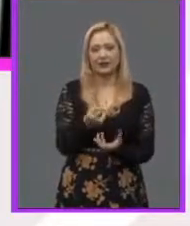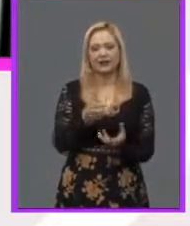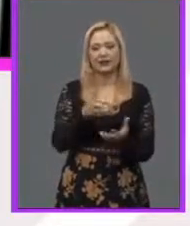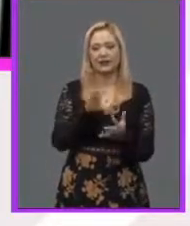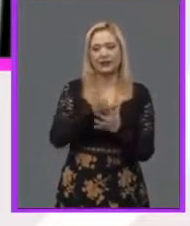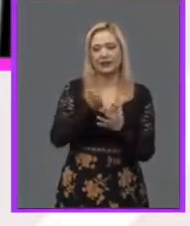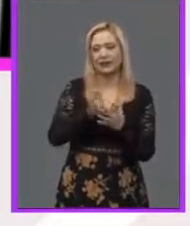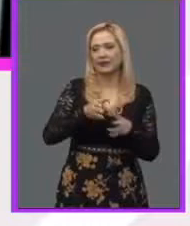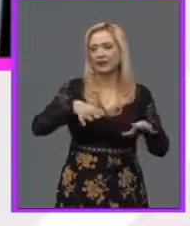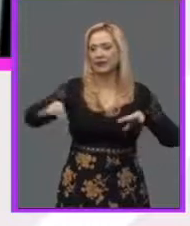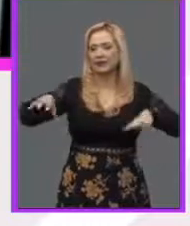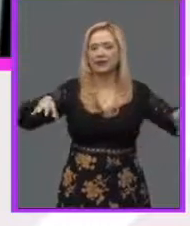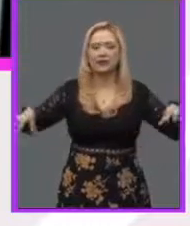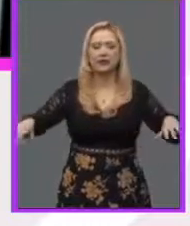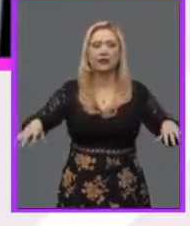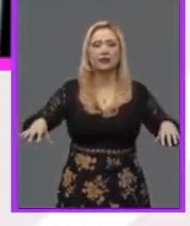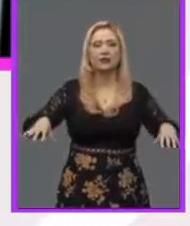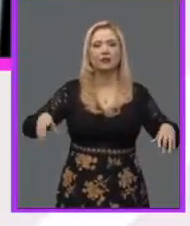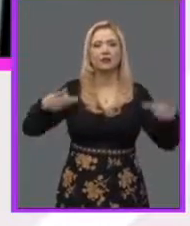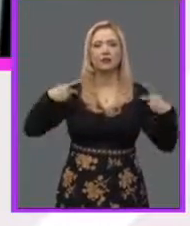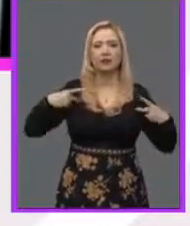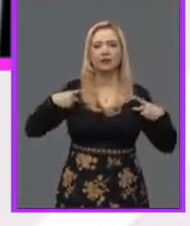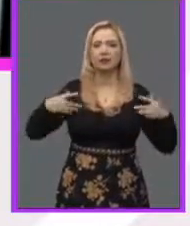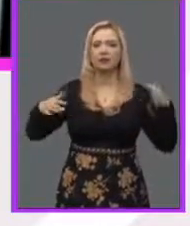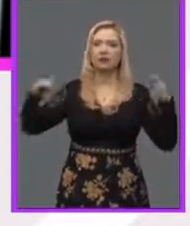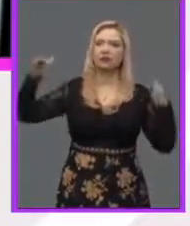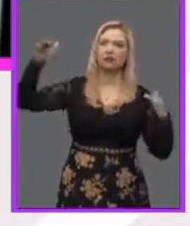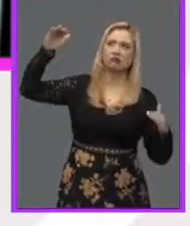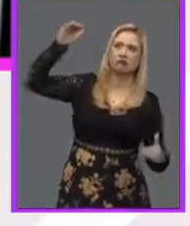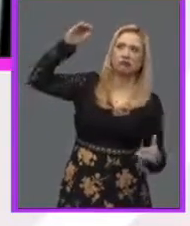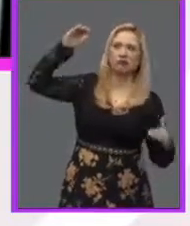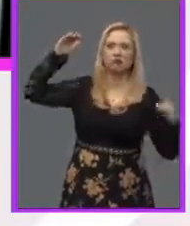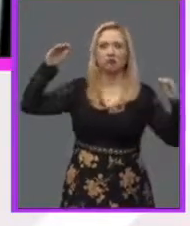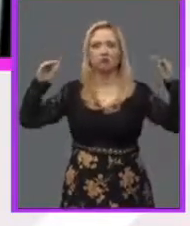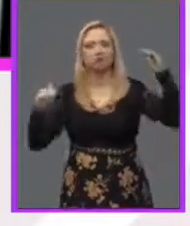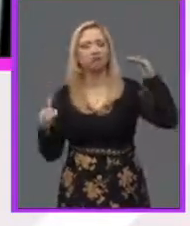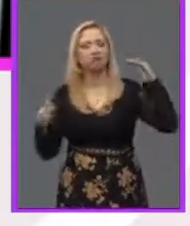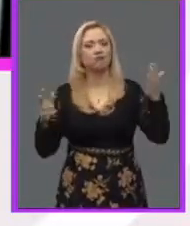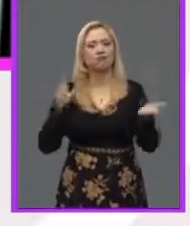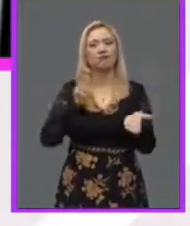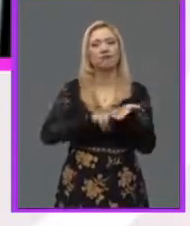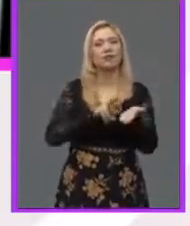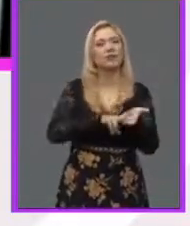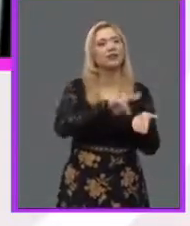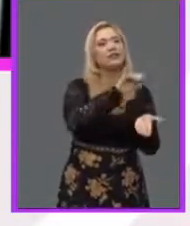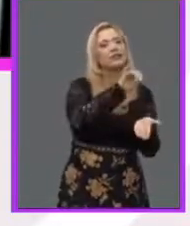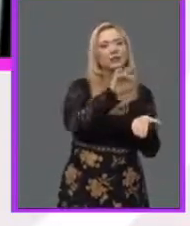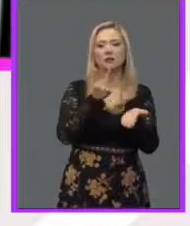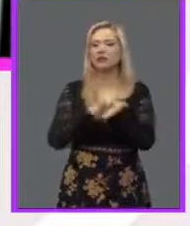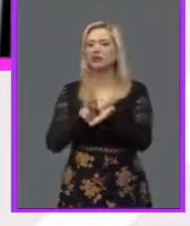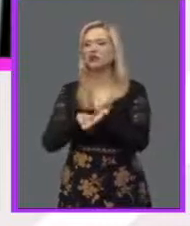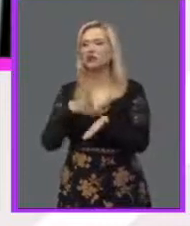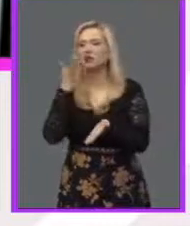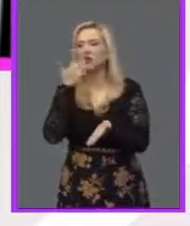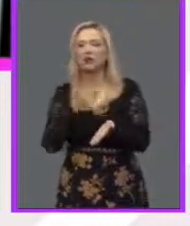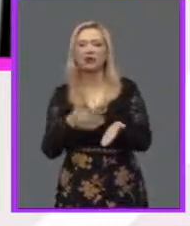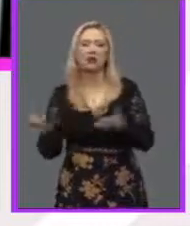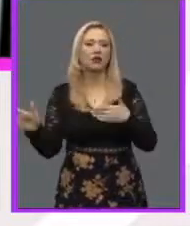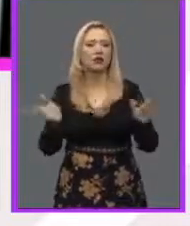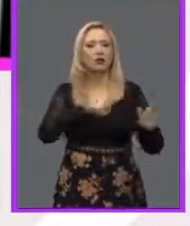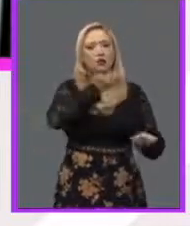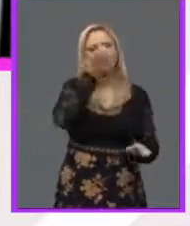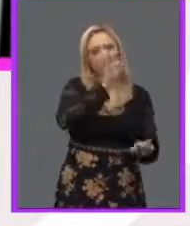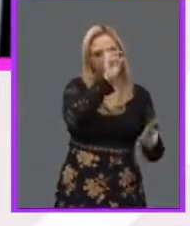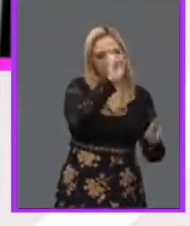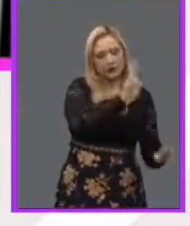la distribución de estos espacios se ha jerarquizado a la sociedad y se continúa jerarquizando a la sociedad y valorando ciertas